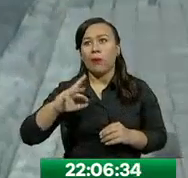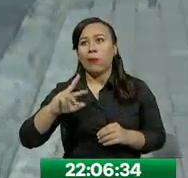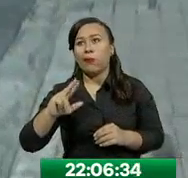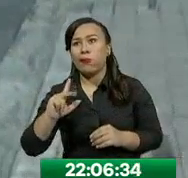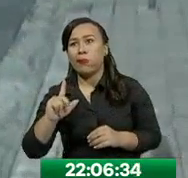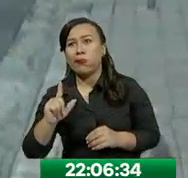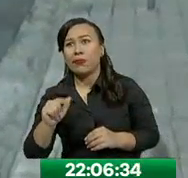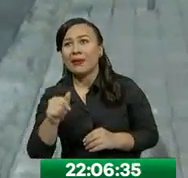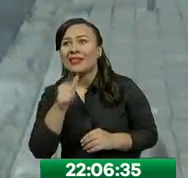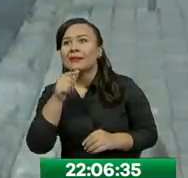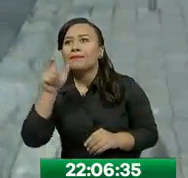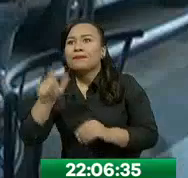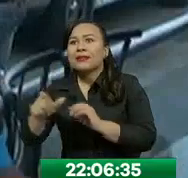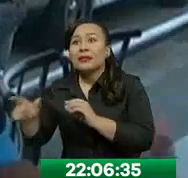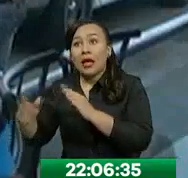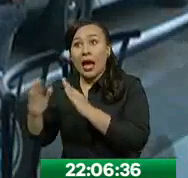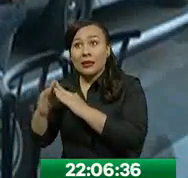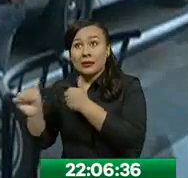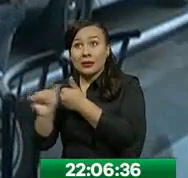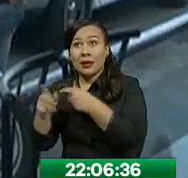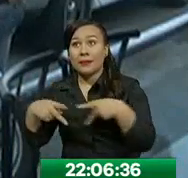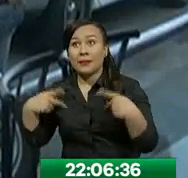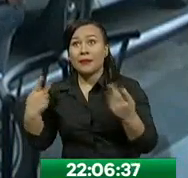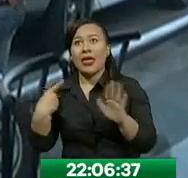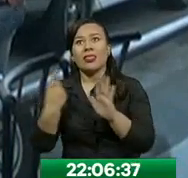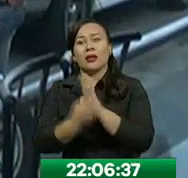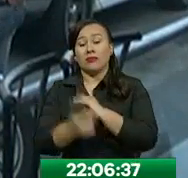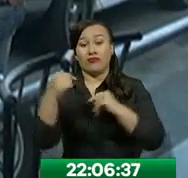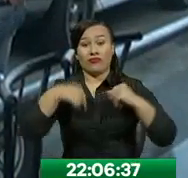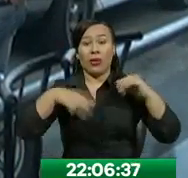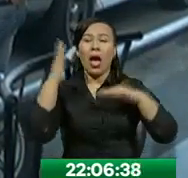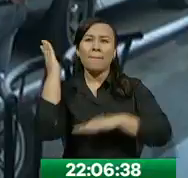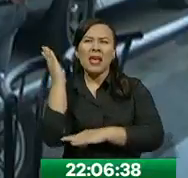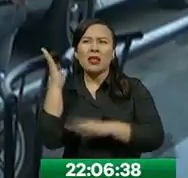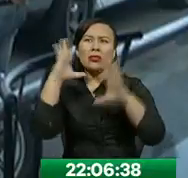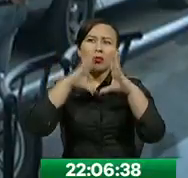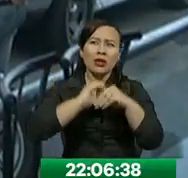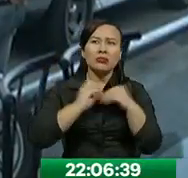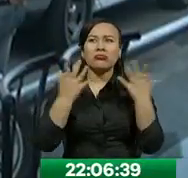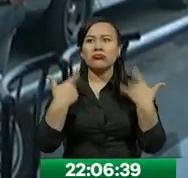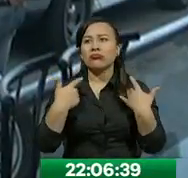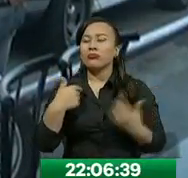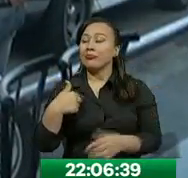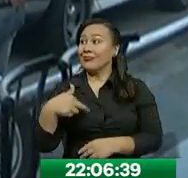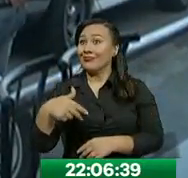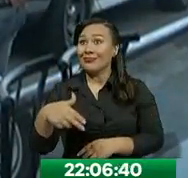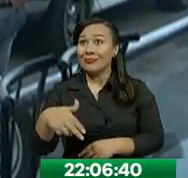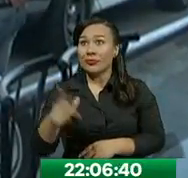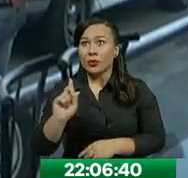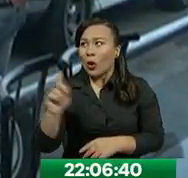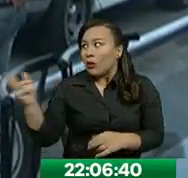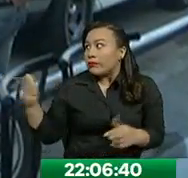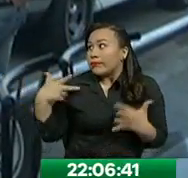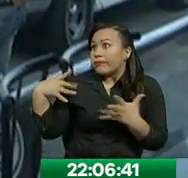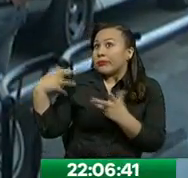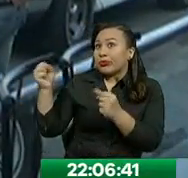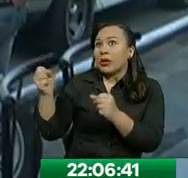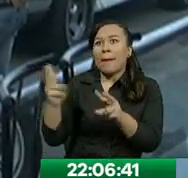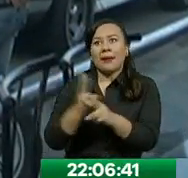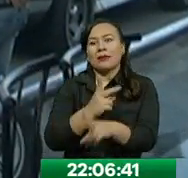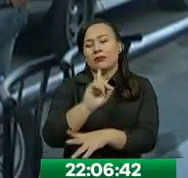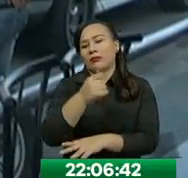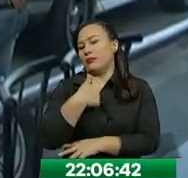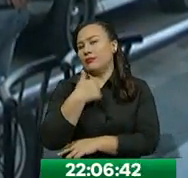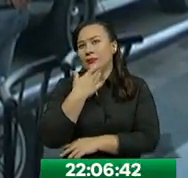denuncian quienes viven en este sector. No podemos salir muchas veces ni a los portales, porque cuando menos se acuerda pues andan estos